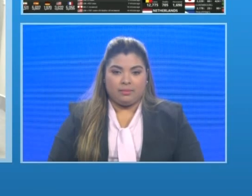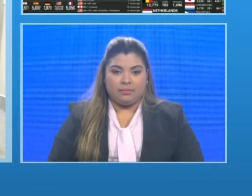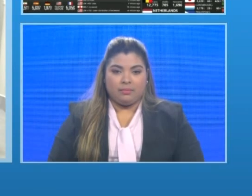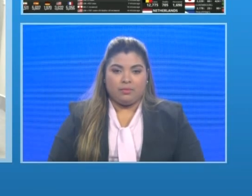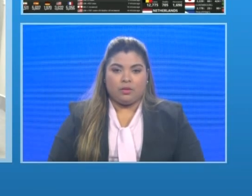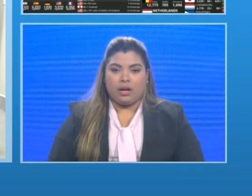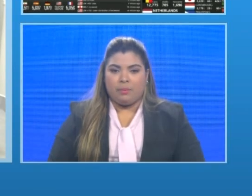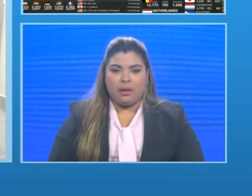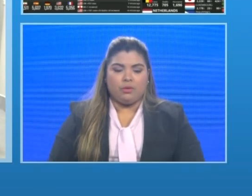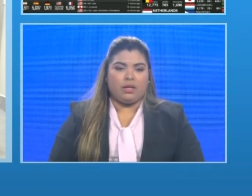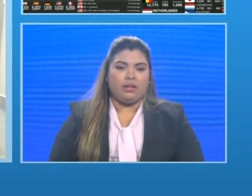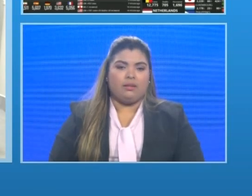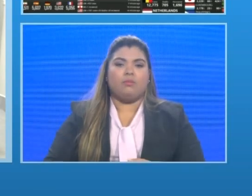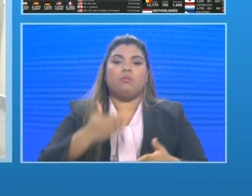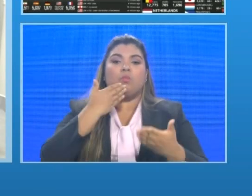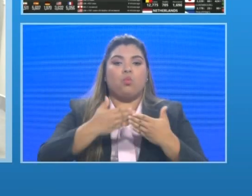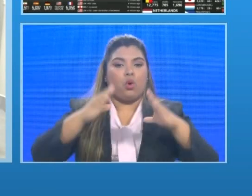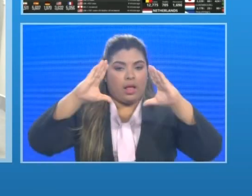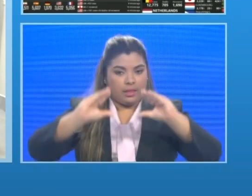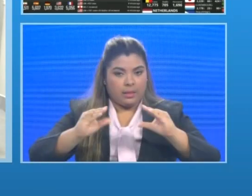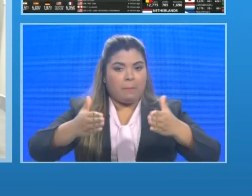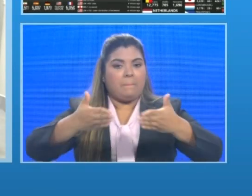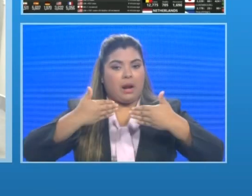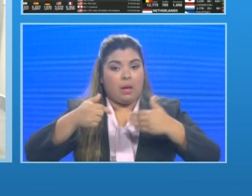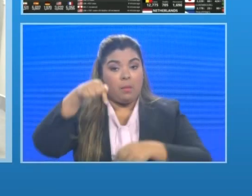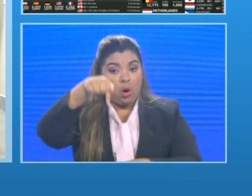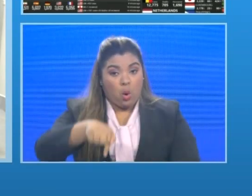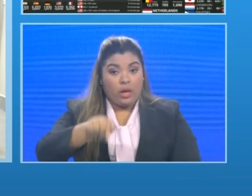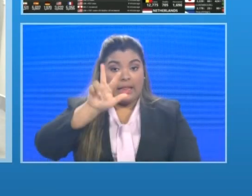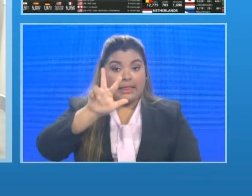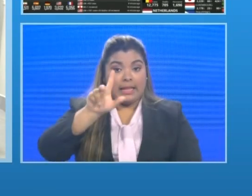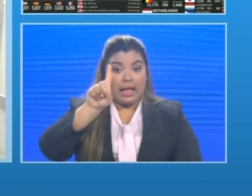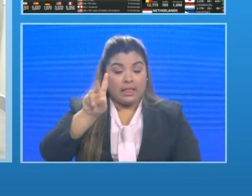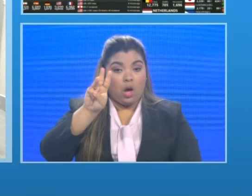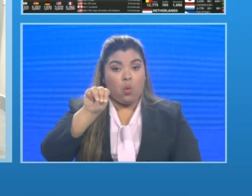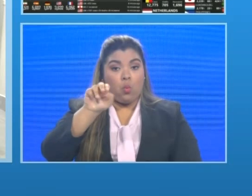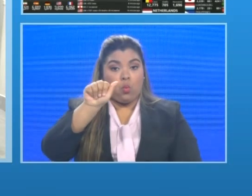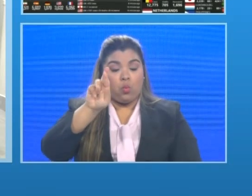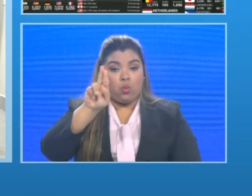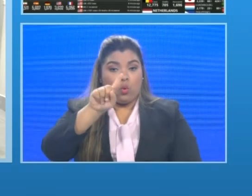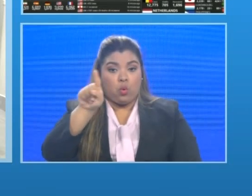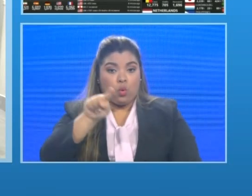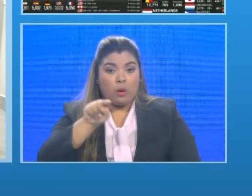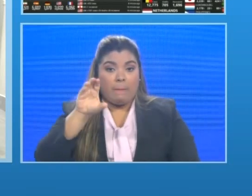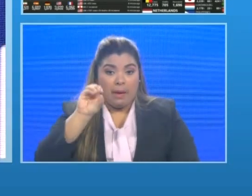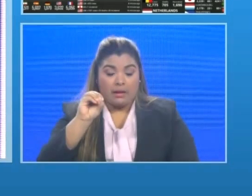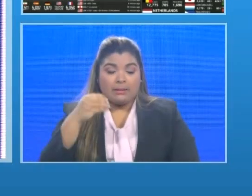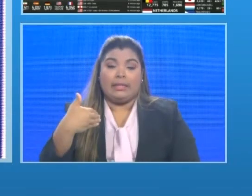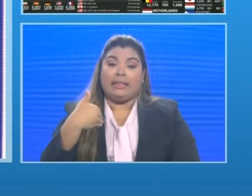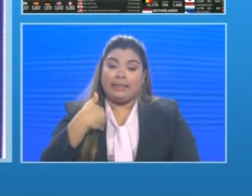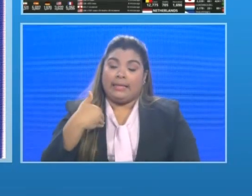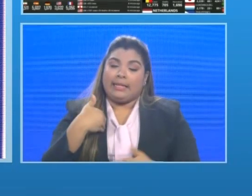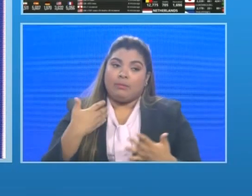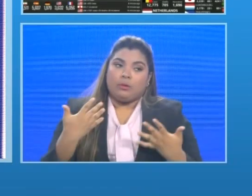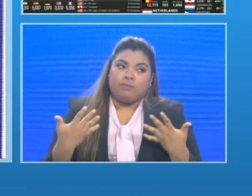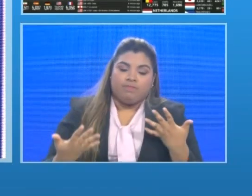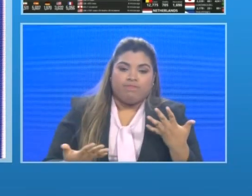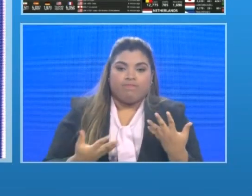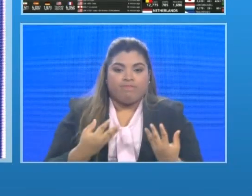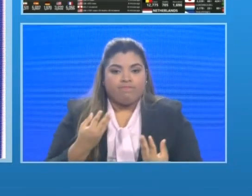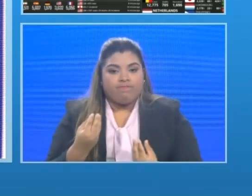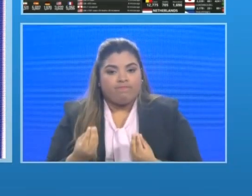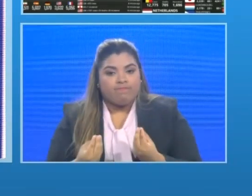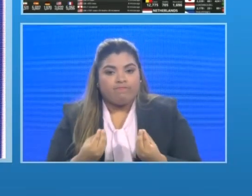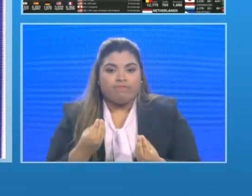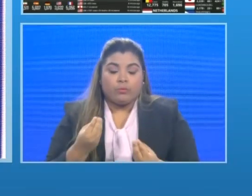Buenas tardes, Panamá. El día de hoy, 31 de marzo, tenemos una situación a